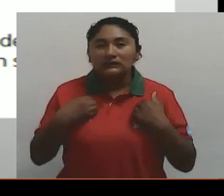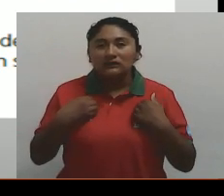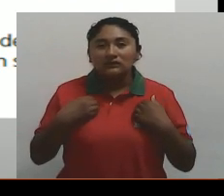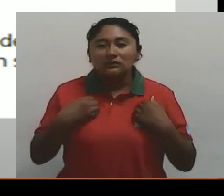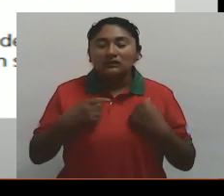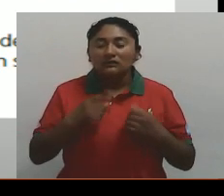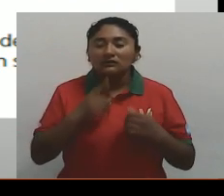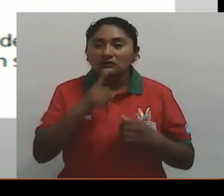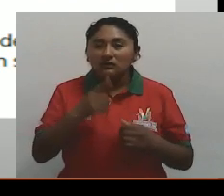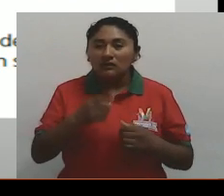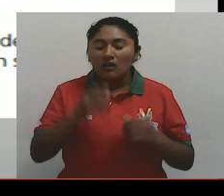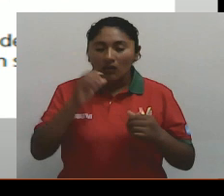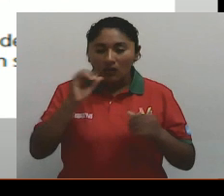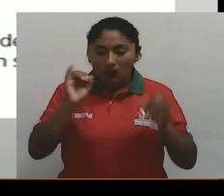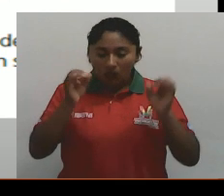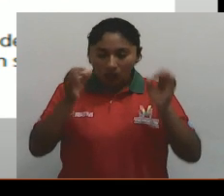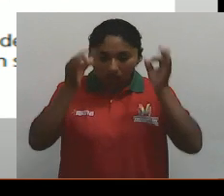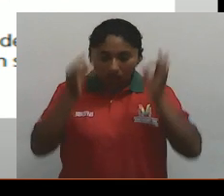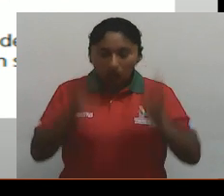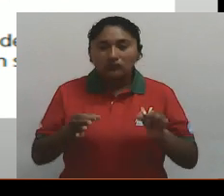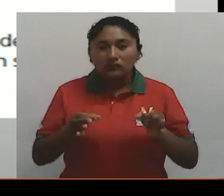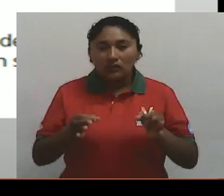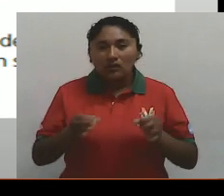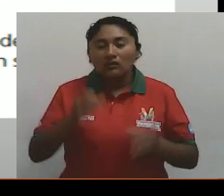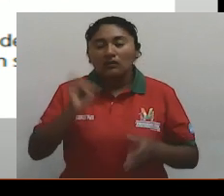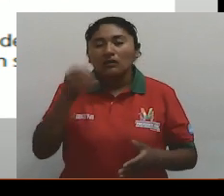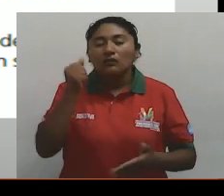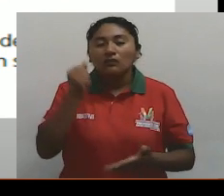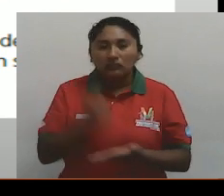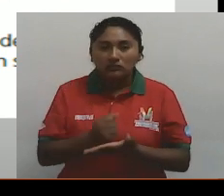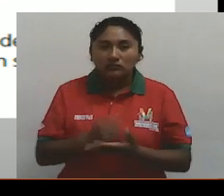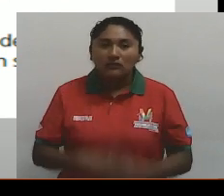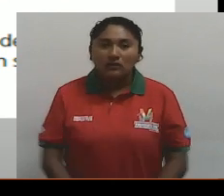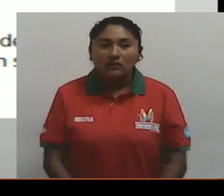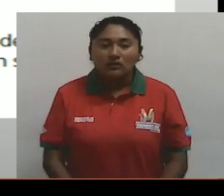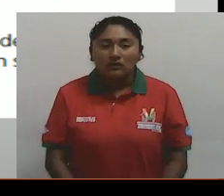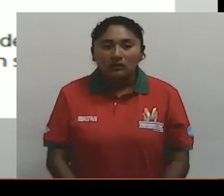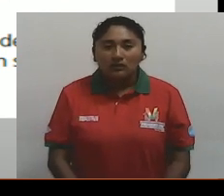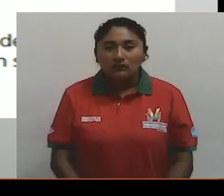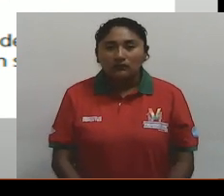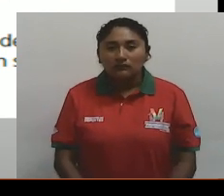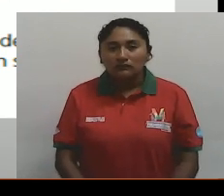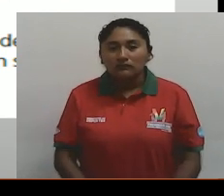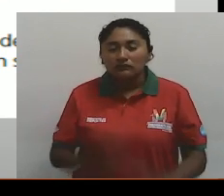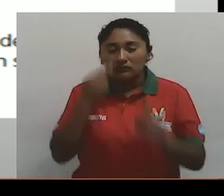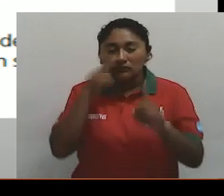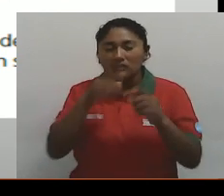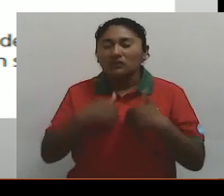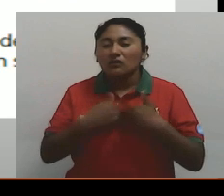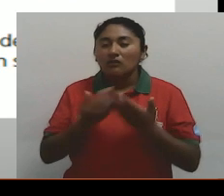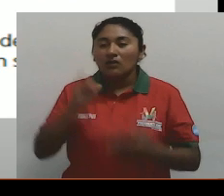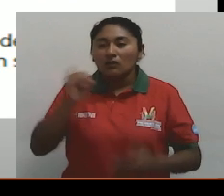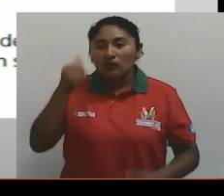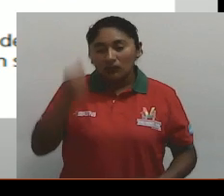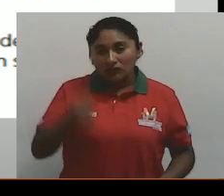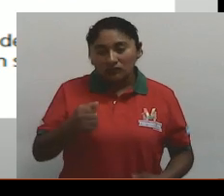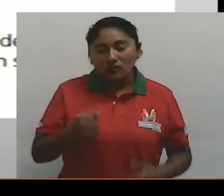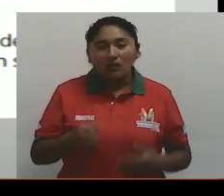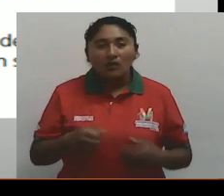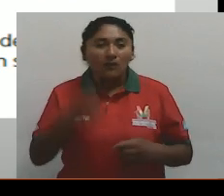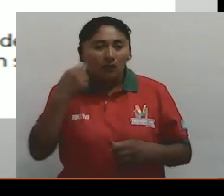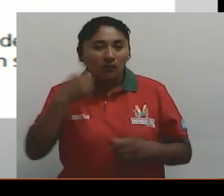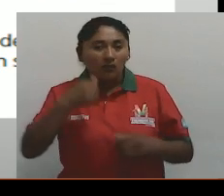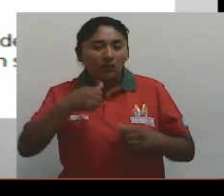justo con cada participante y ser visto como justo por los espectadores. ¿Qué es la justicia? La justicia